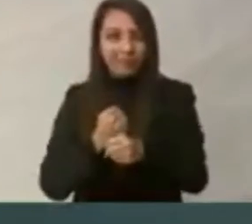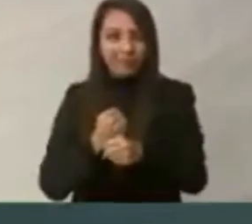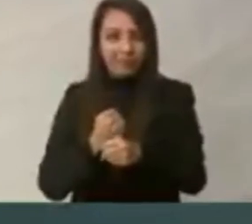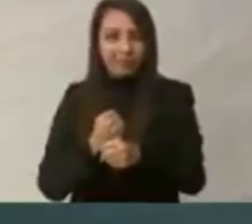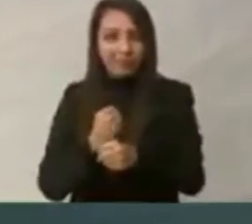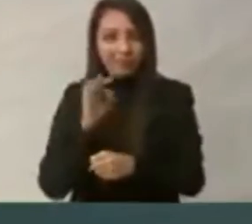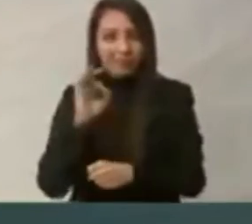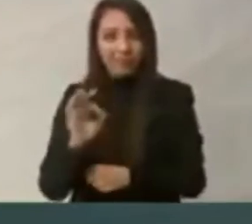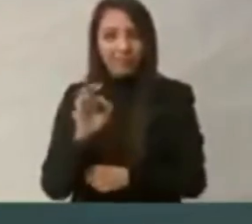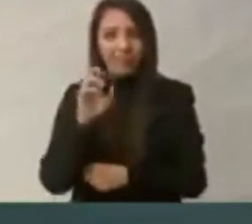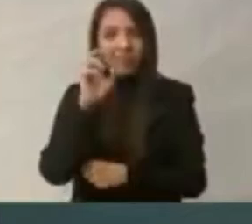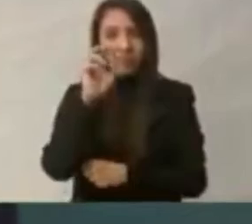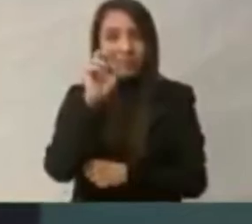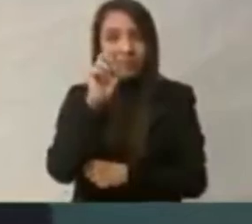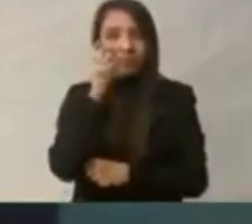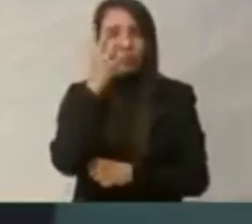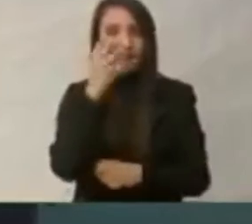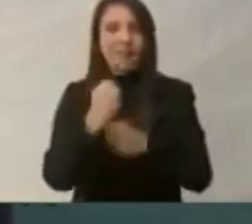34 del compadre,